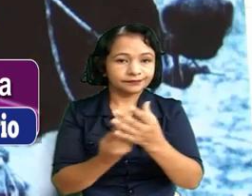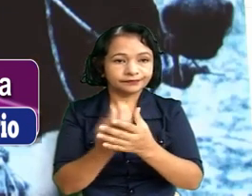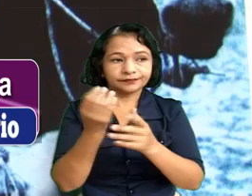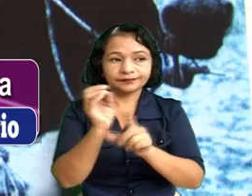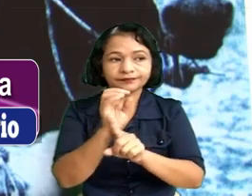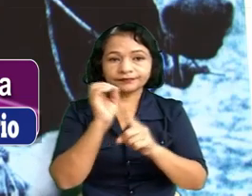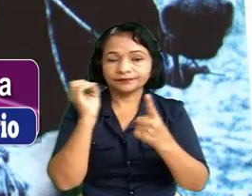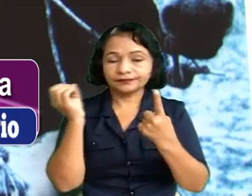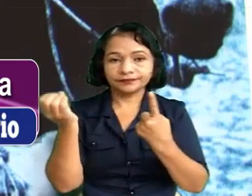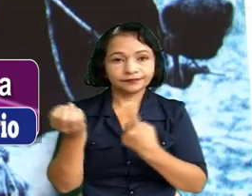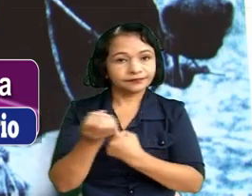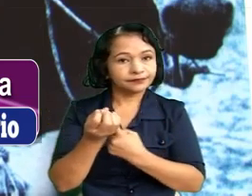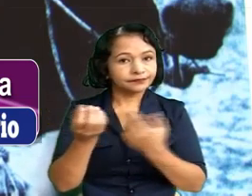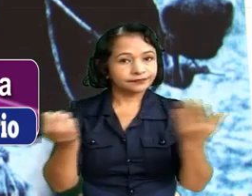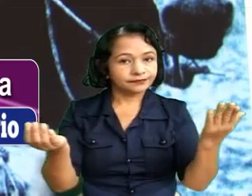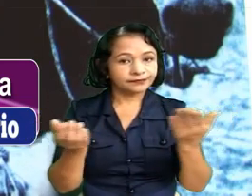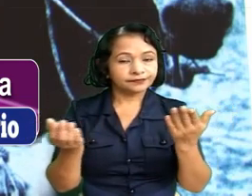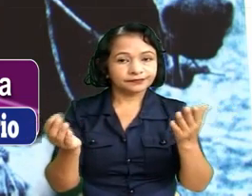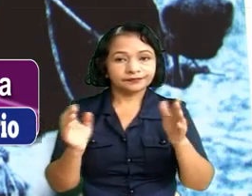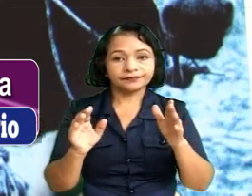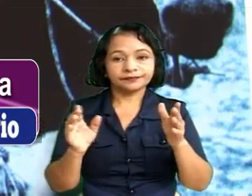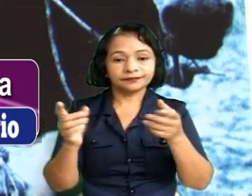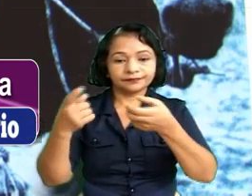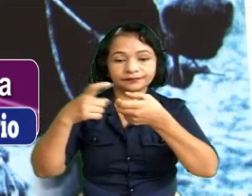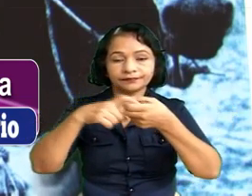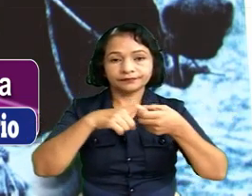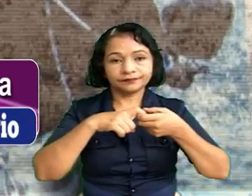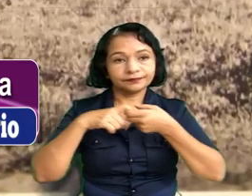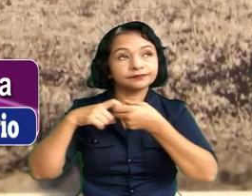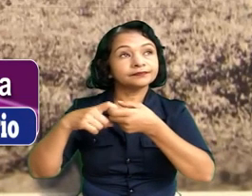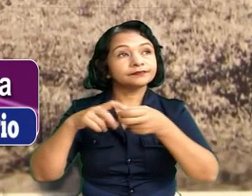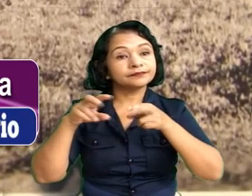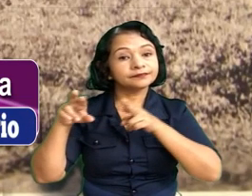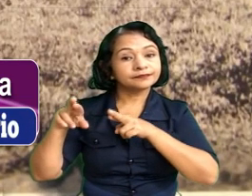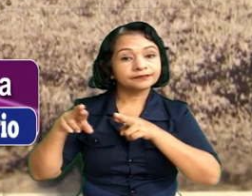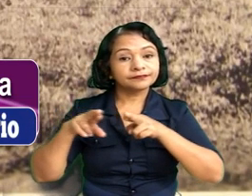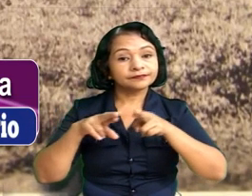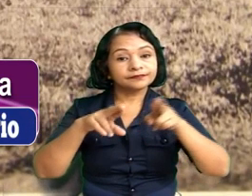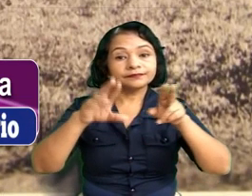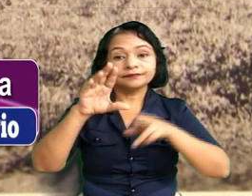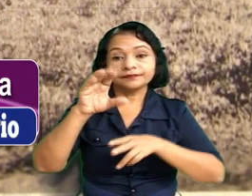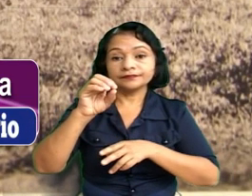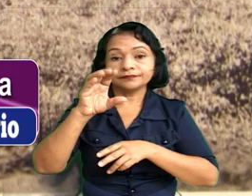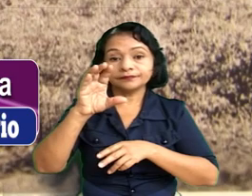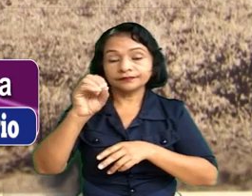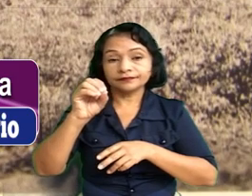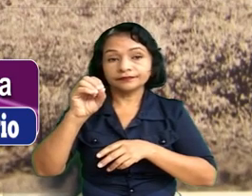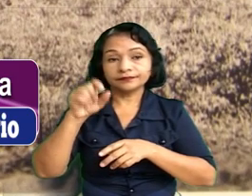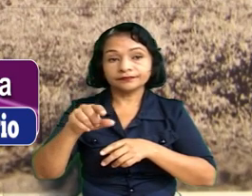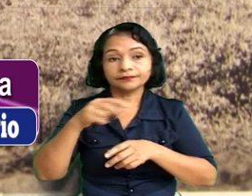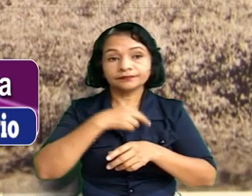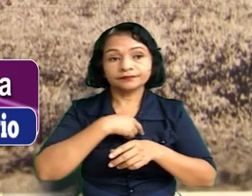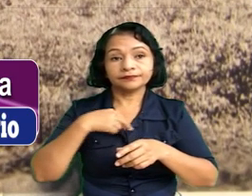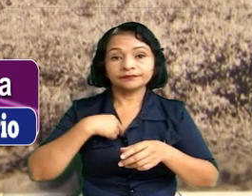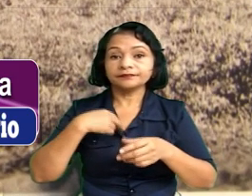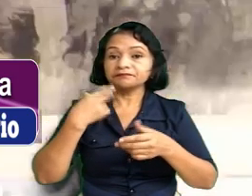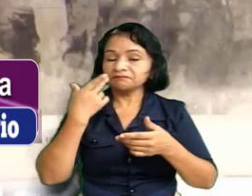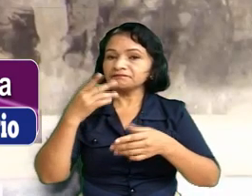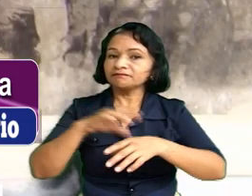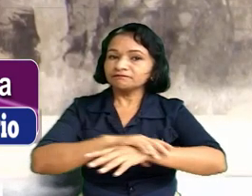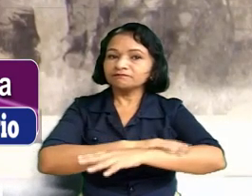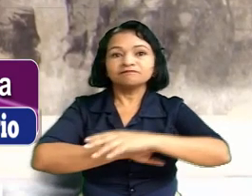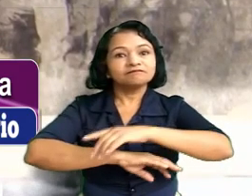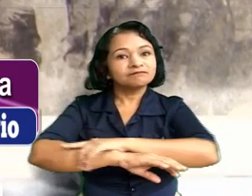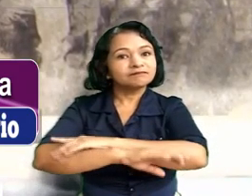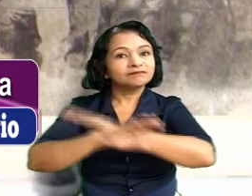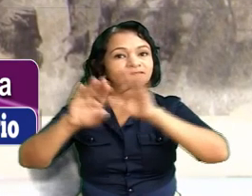organiza. Es una cooperativa en el río Coco Huihuilí. Y mire, primera, muy valiente, porque precisamente